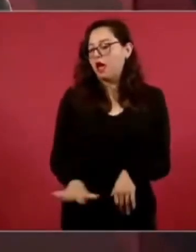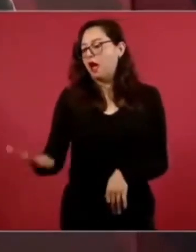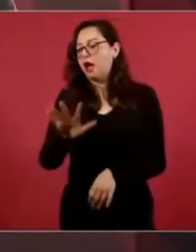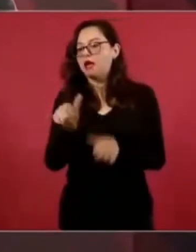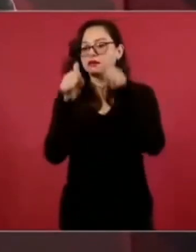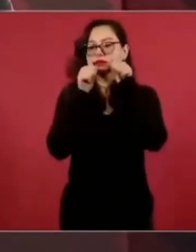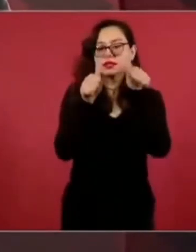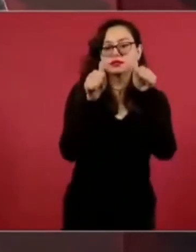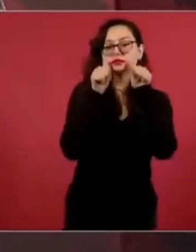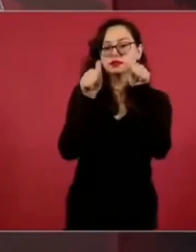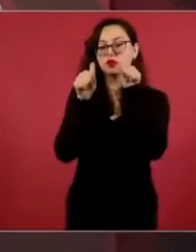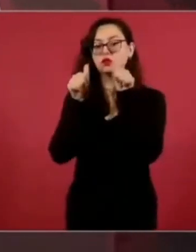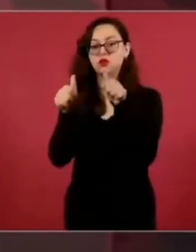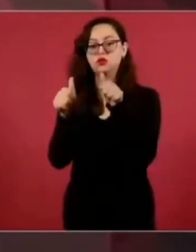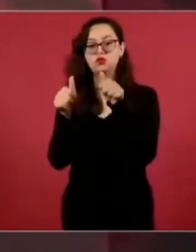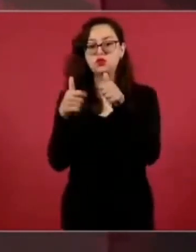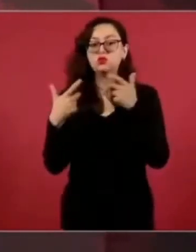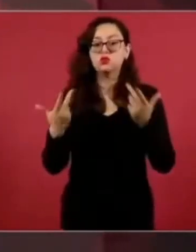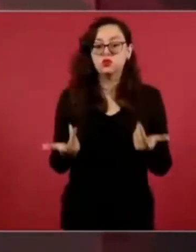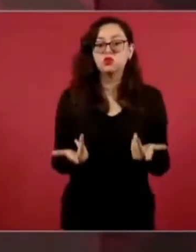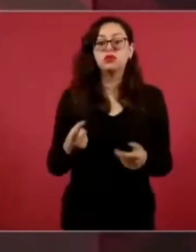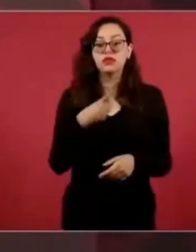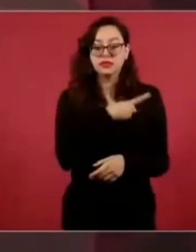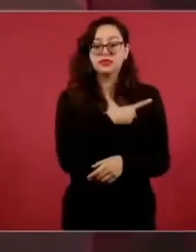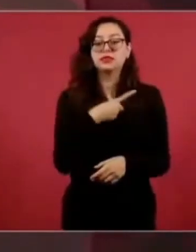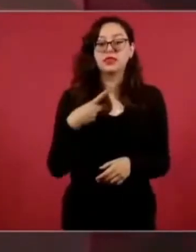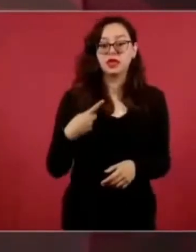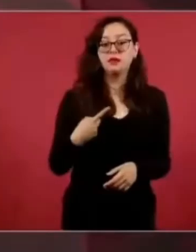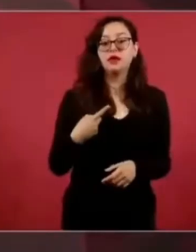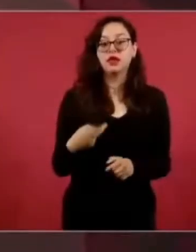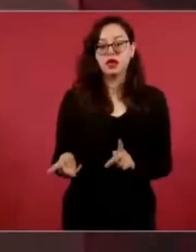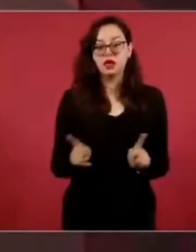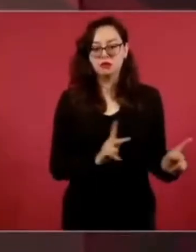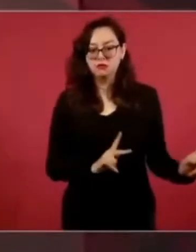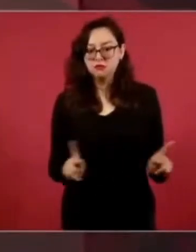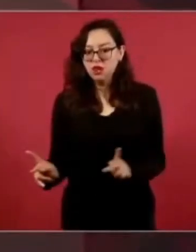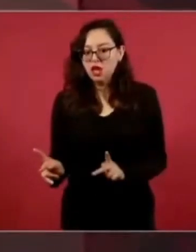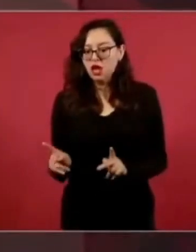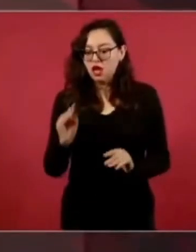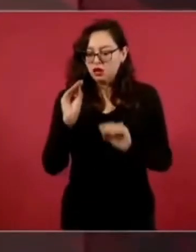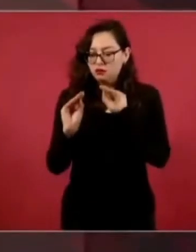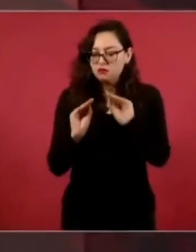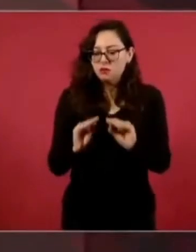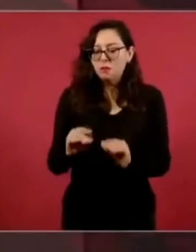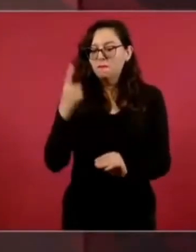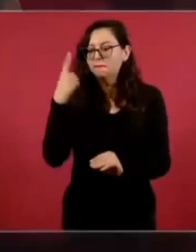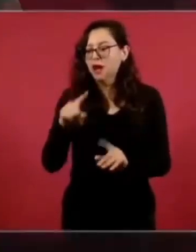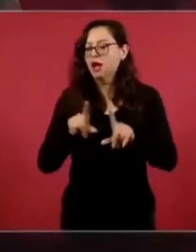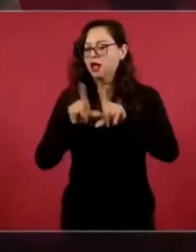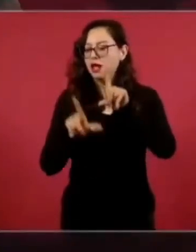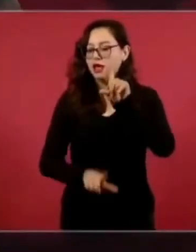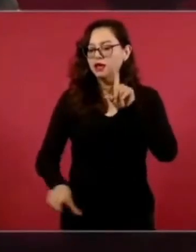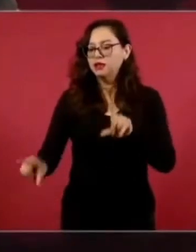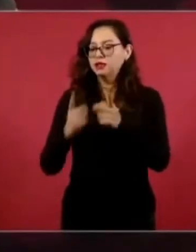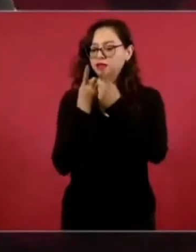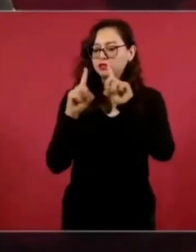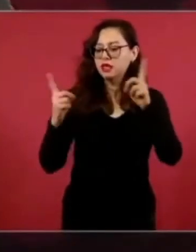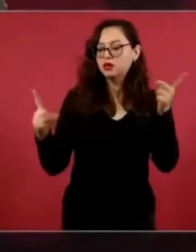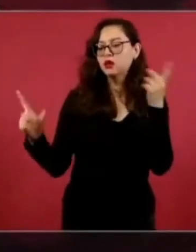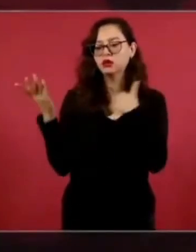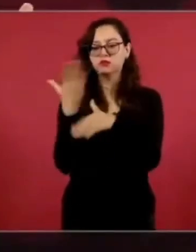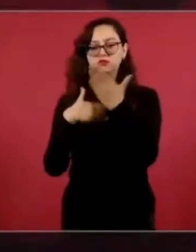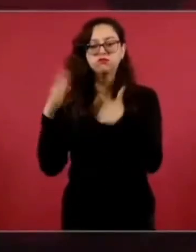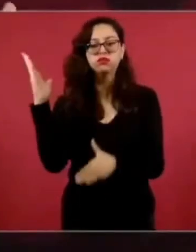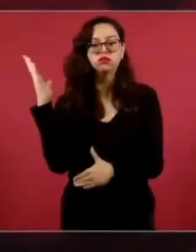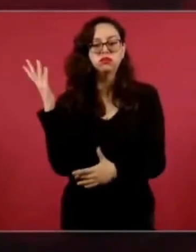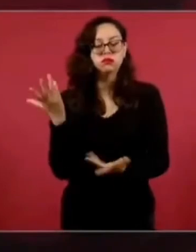que llevar a cabo la planeación del desarrollo nacional. Entonces,